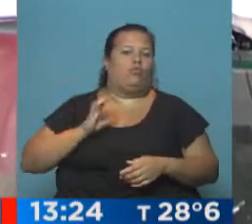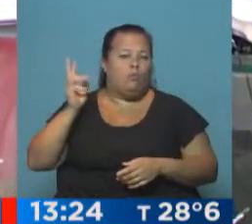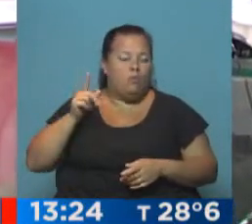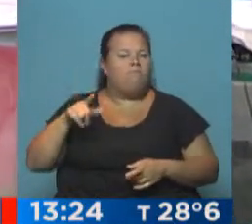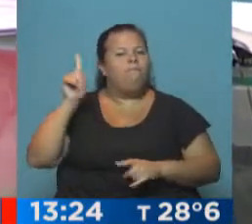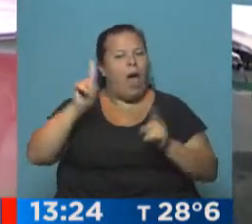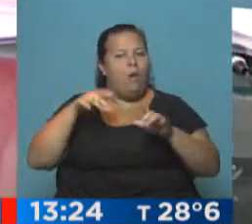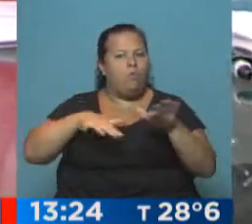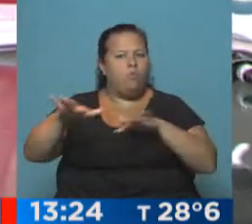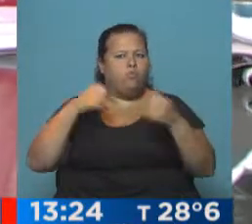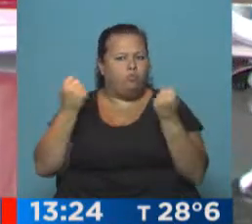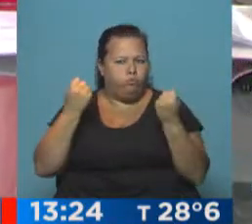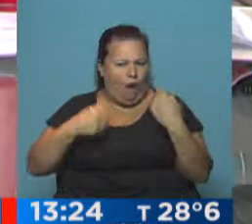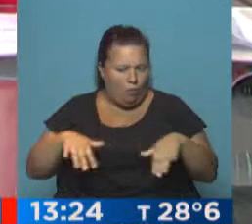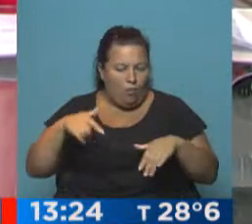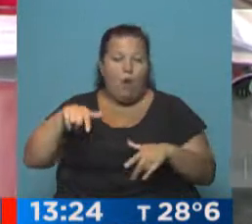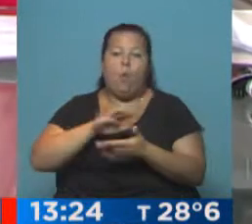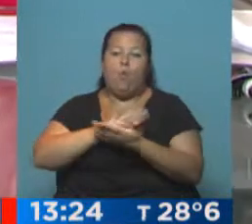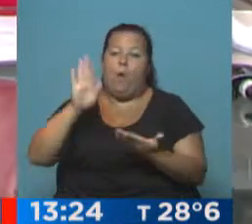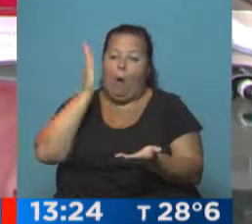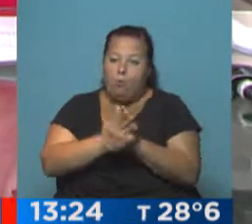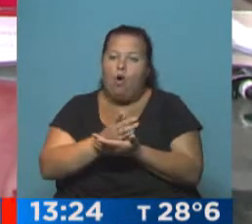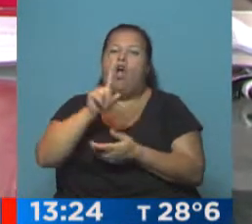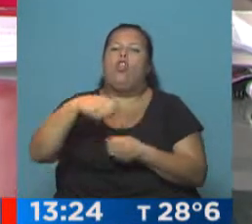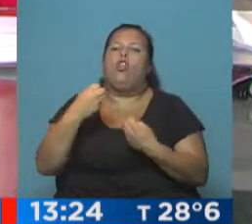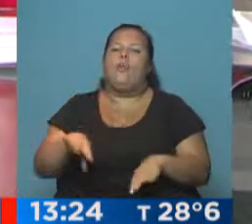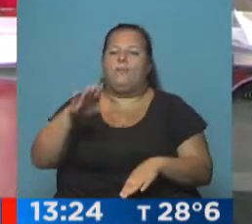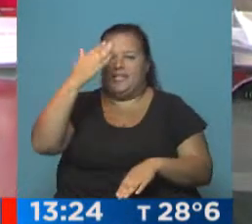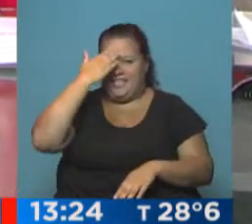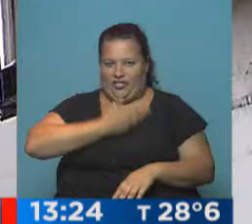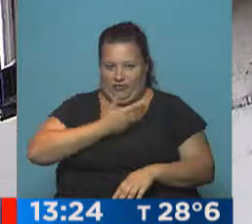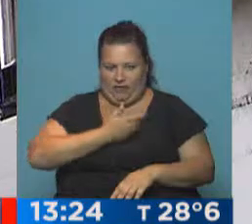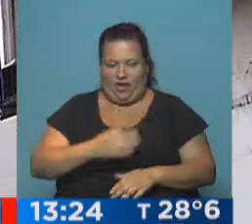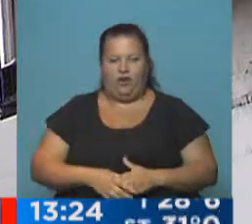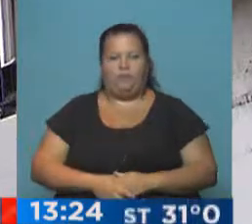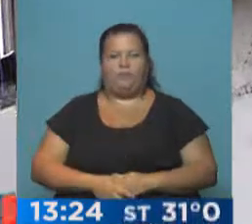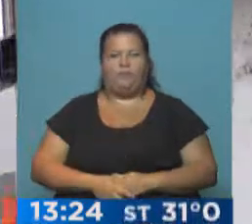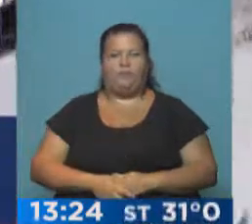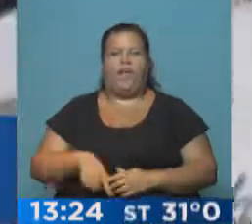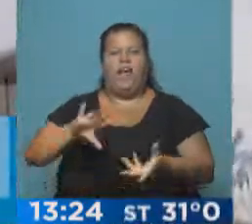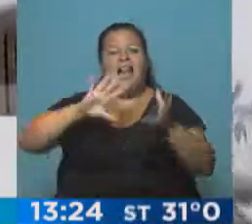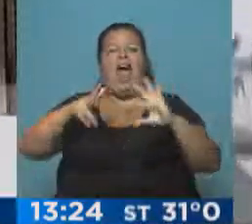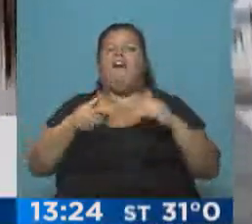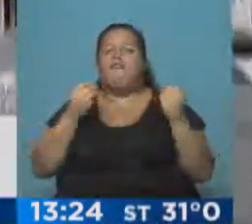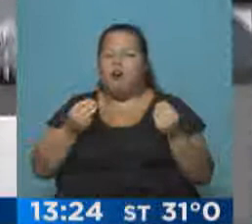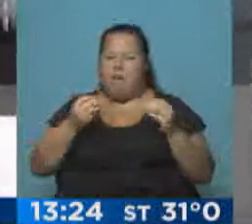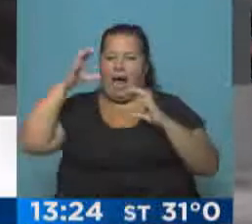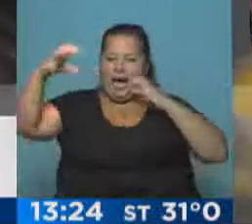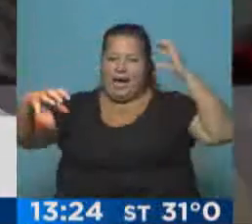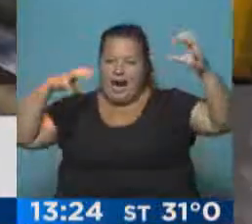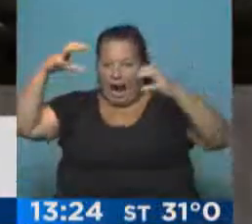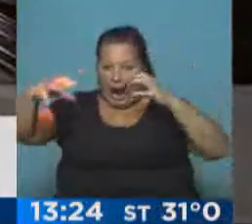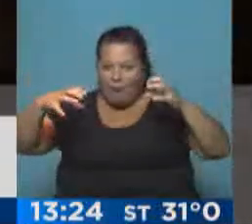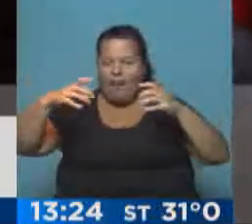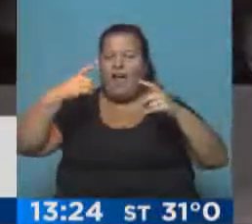y mucho la circulación de vehículos estas nuevas multas que van a regir a partir del 15 de febrero el sistema funciona con cámaras que colocamos